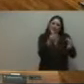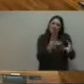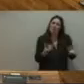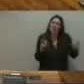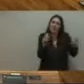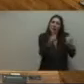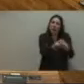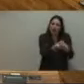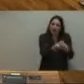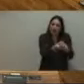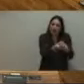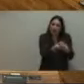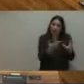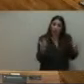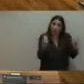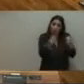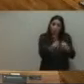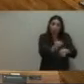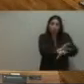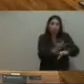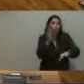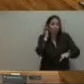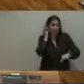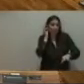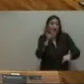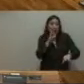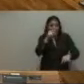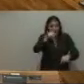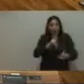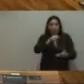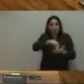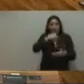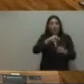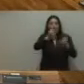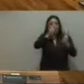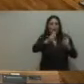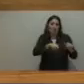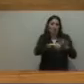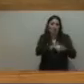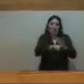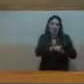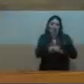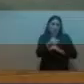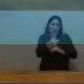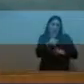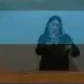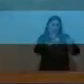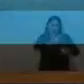hoy comparece aquí por un desastre de gestión en materia de residuos y del resto de cuestiones que lleva esta consejera. Muchas gracias.